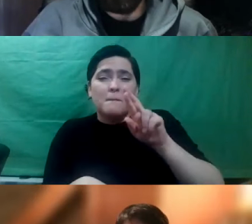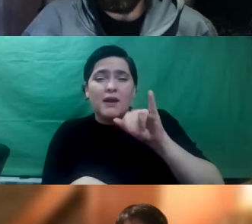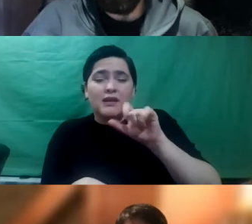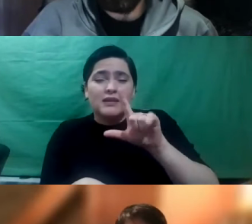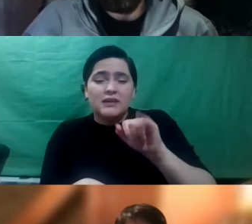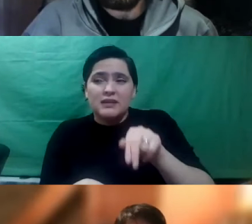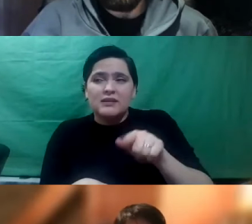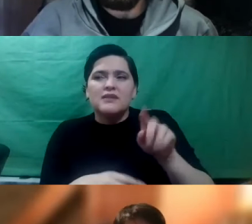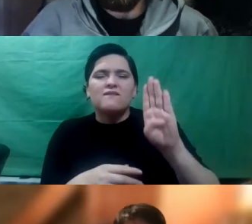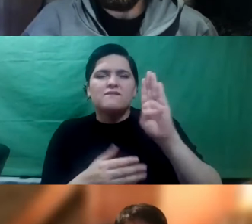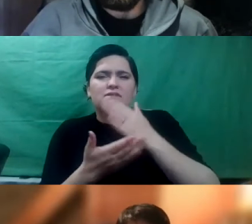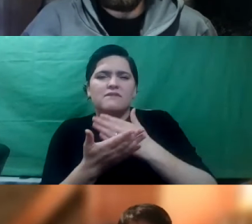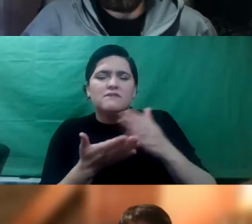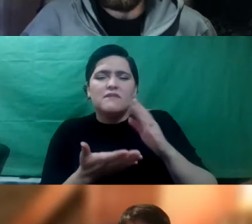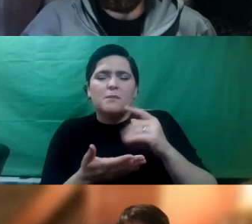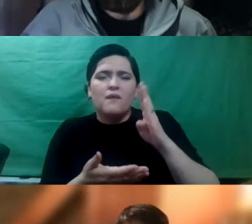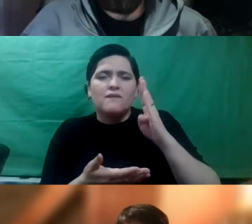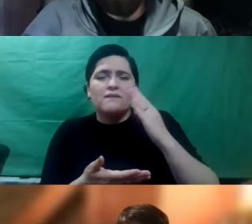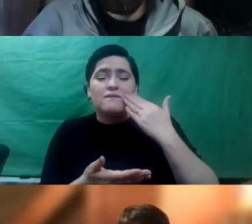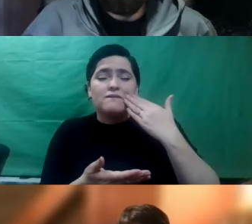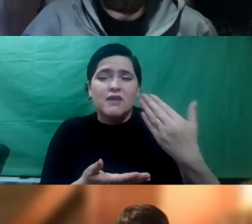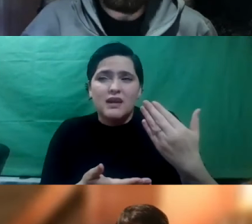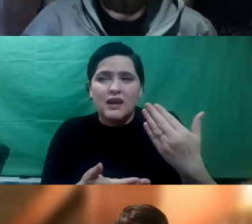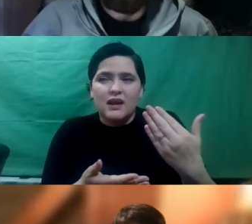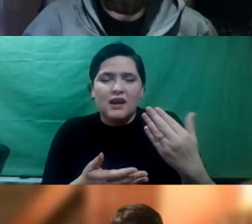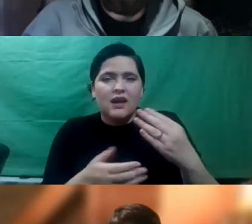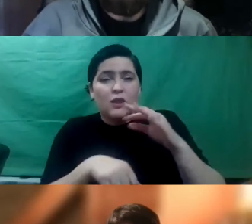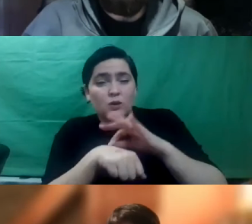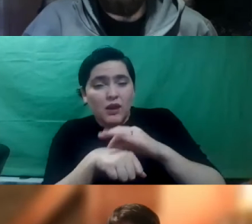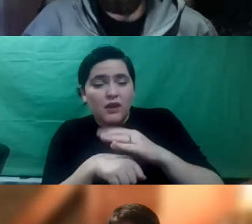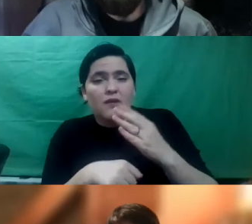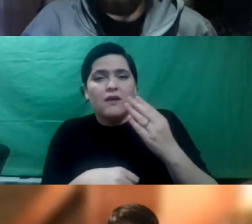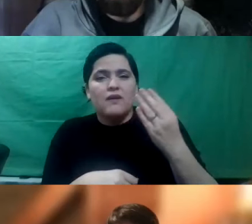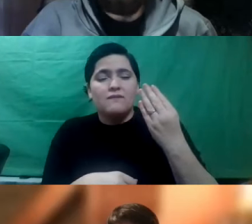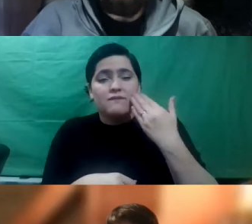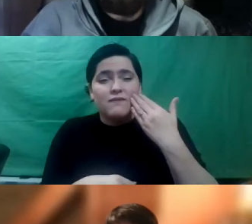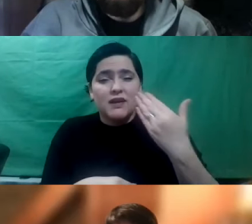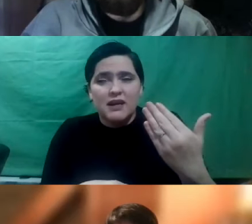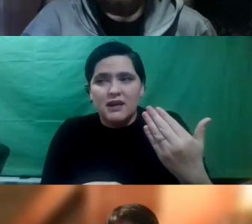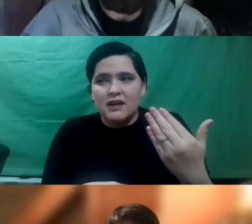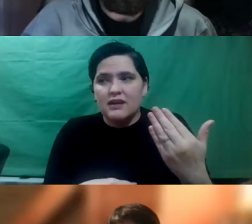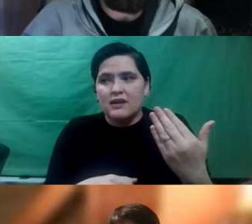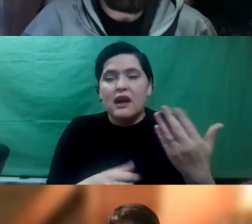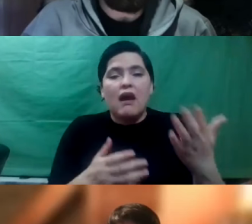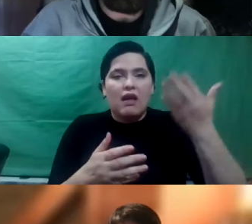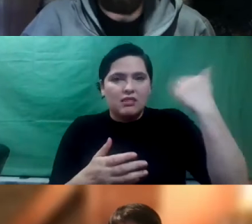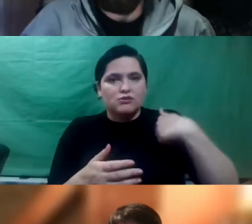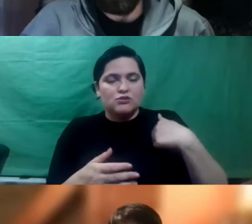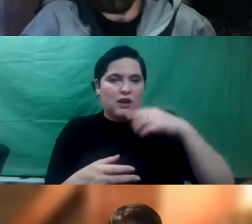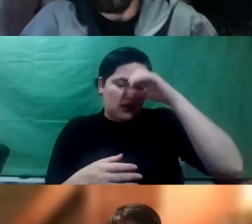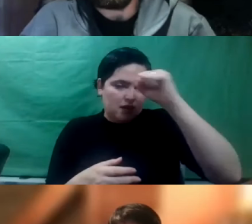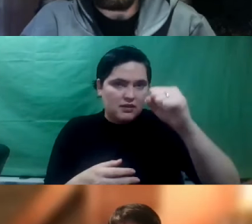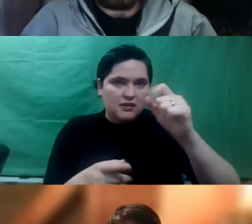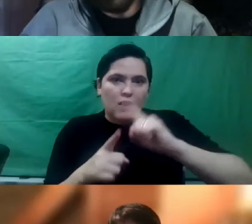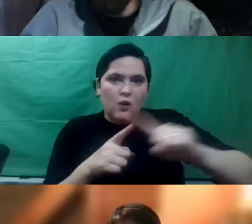doctorado, y la beca Iberoamericana Santander de Investigación para realizar la pasantía que hice en Argentina con el laboratorio